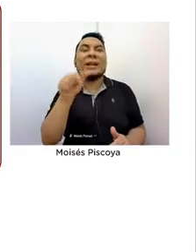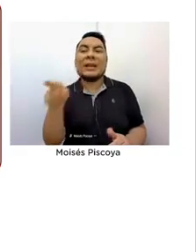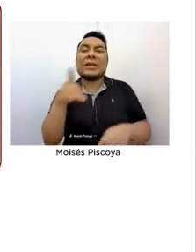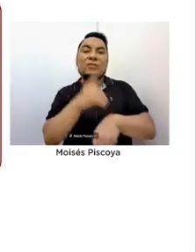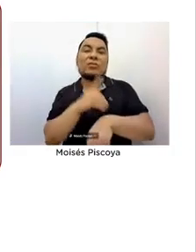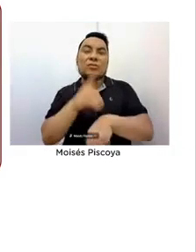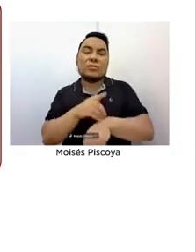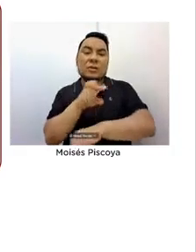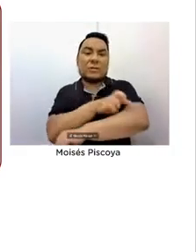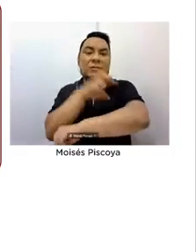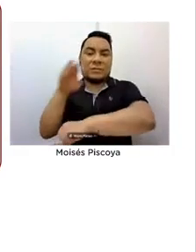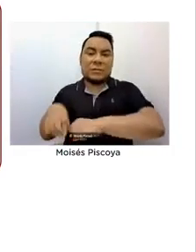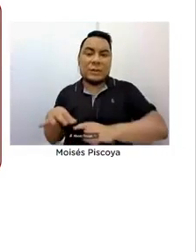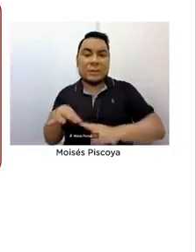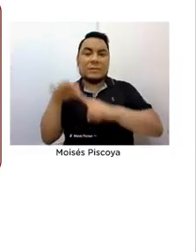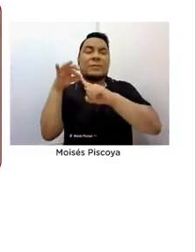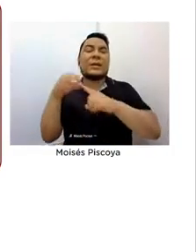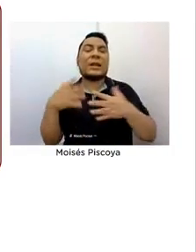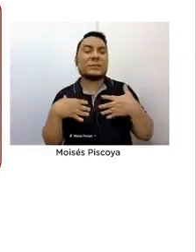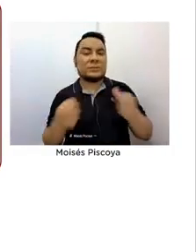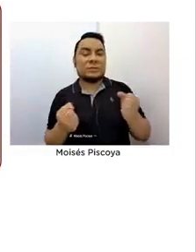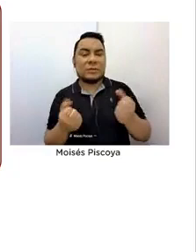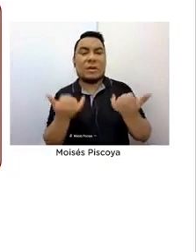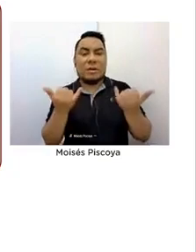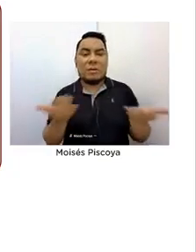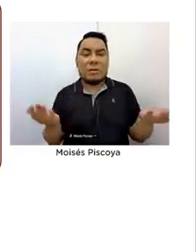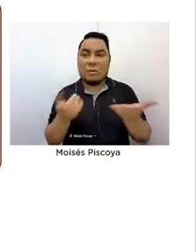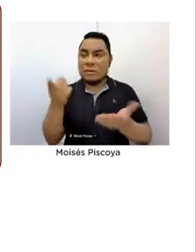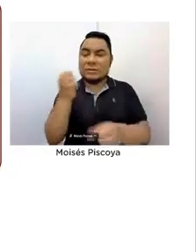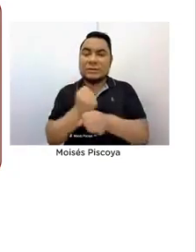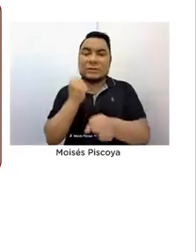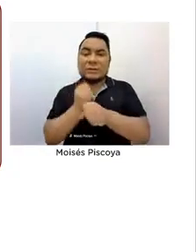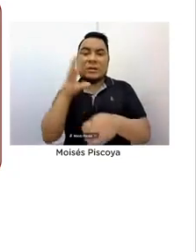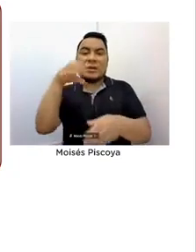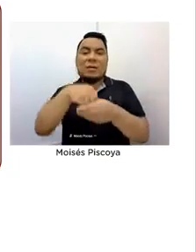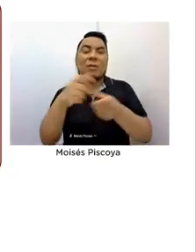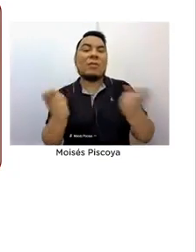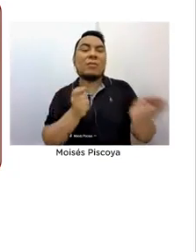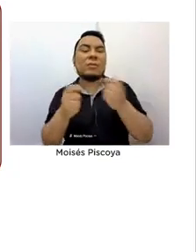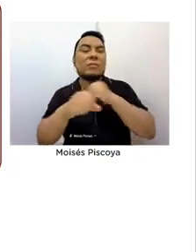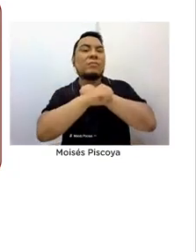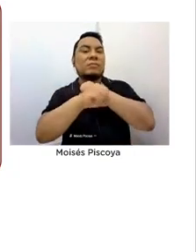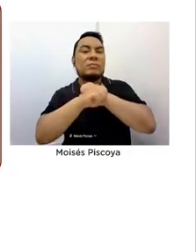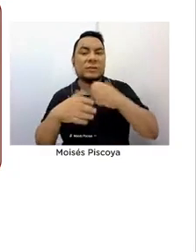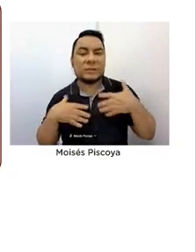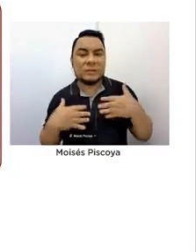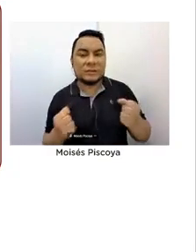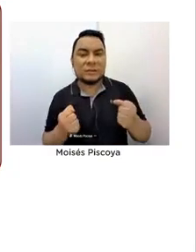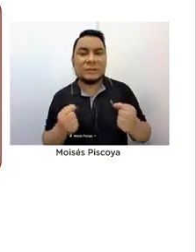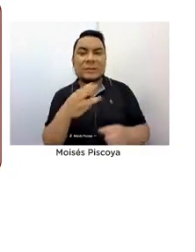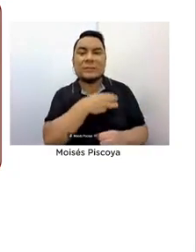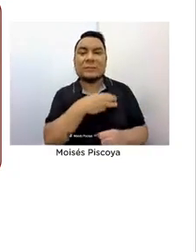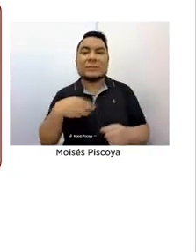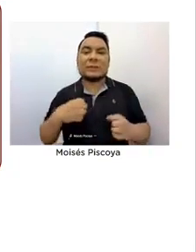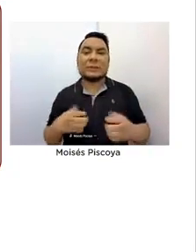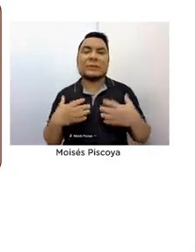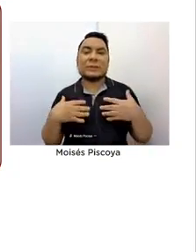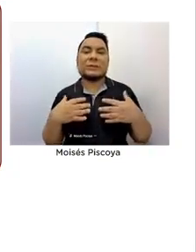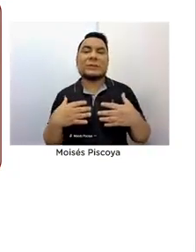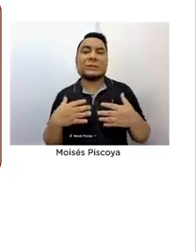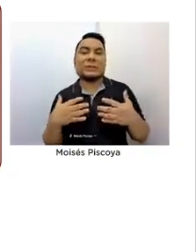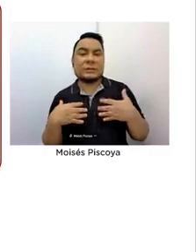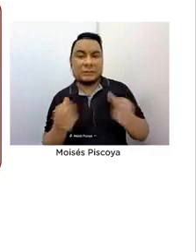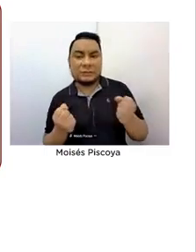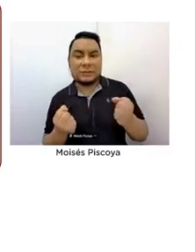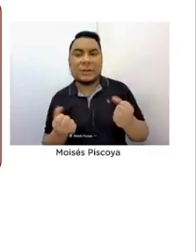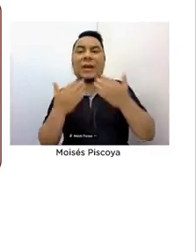profesión, especialista en salud pública. Actualmente trabaja en la Dirección de Promoción de Salud del Ministerio de Salud, a quien agradecemos